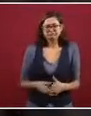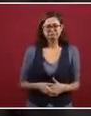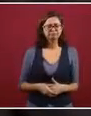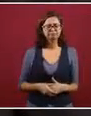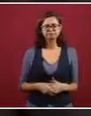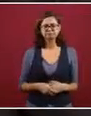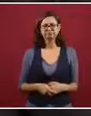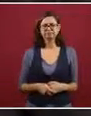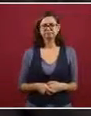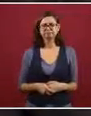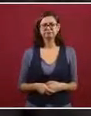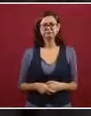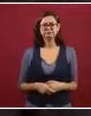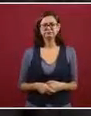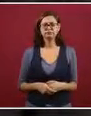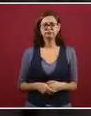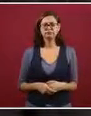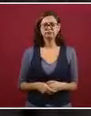incluso